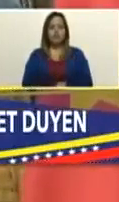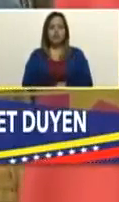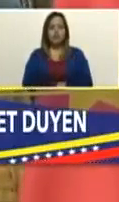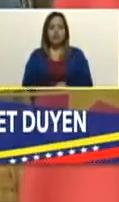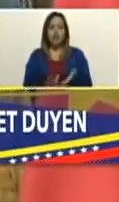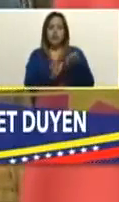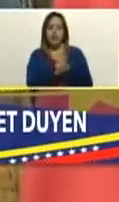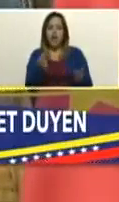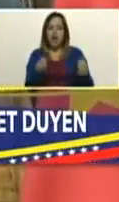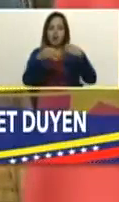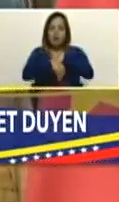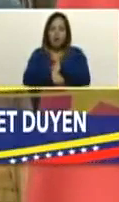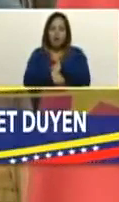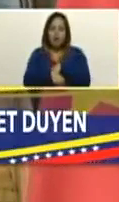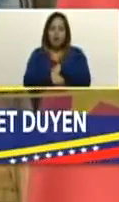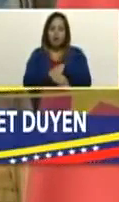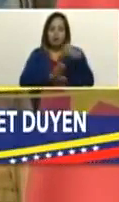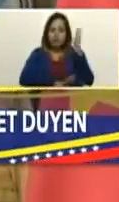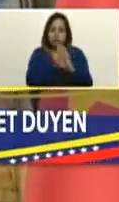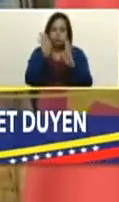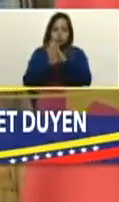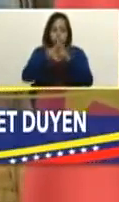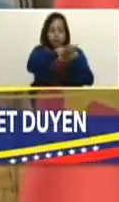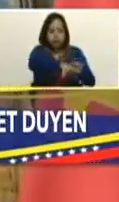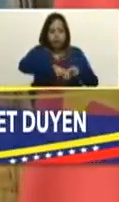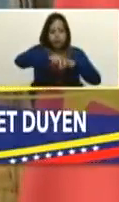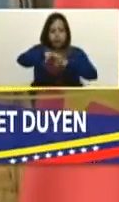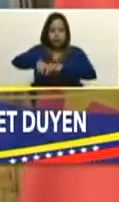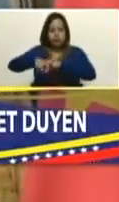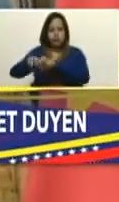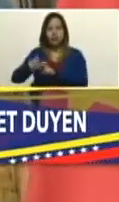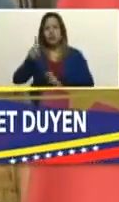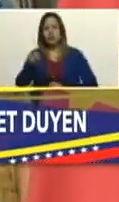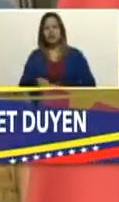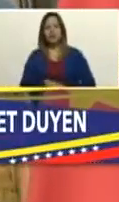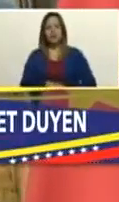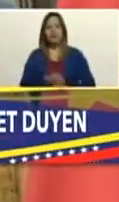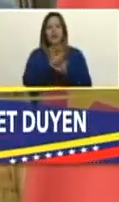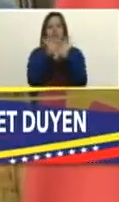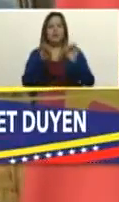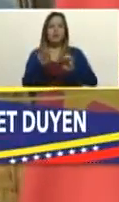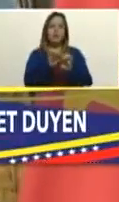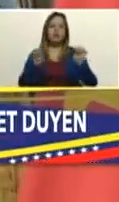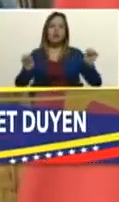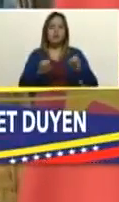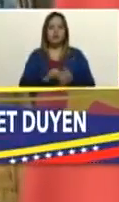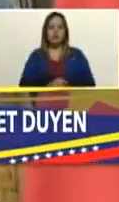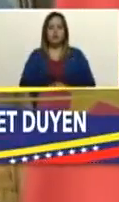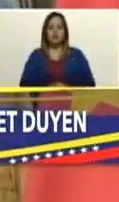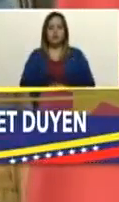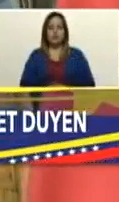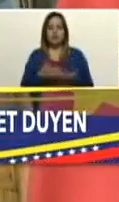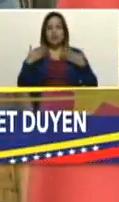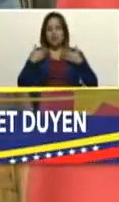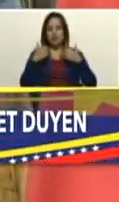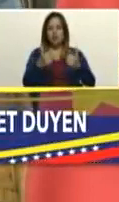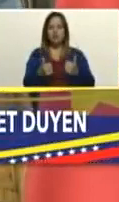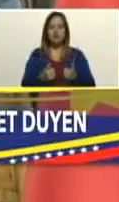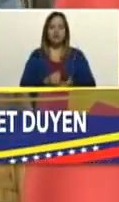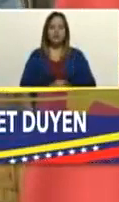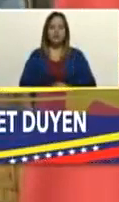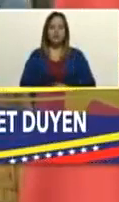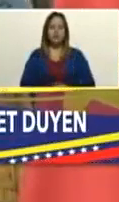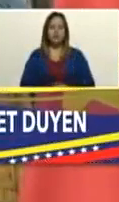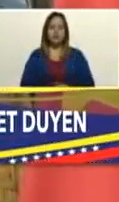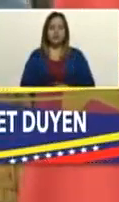de cooperación para la producción agrícola, en materia de educación, de salud,